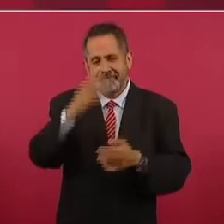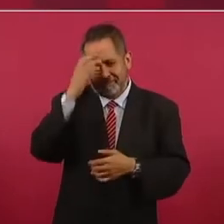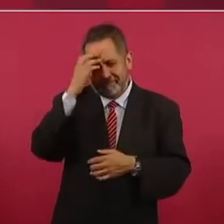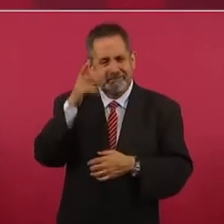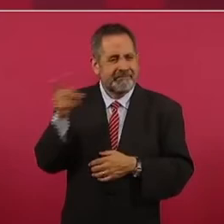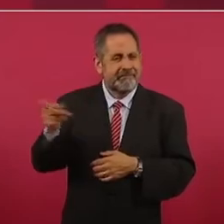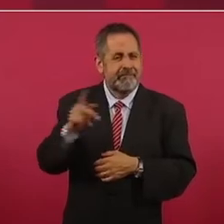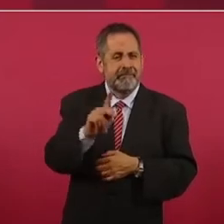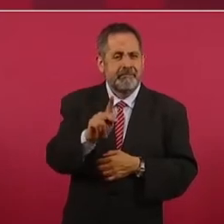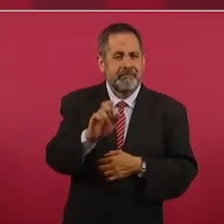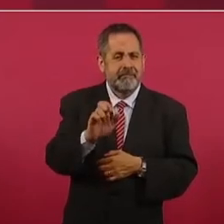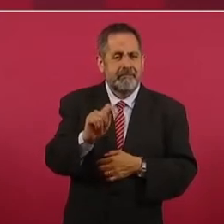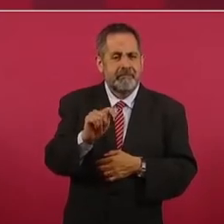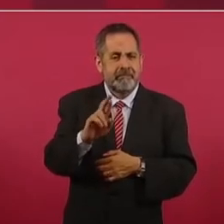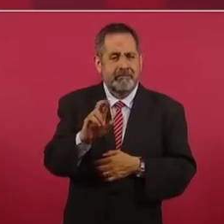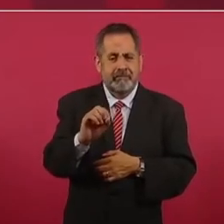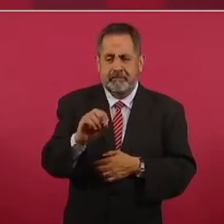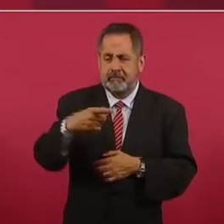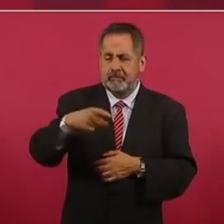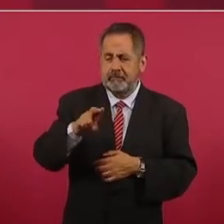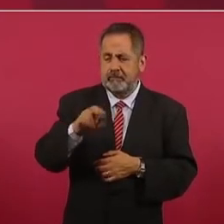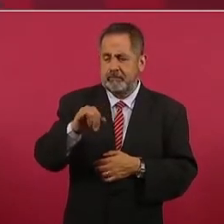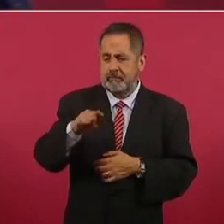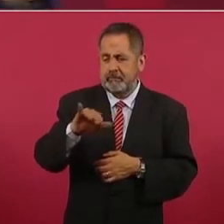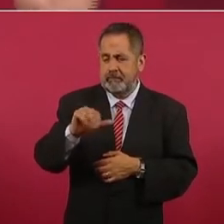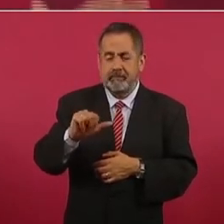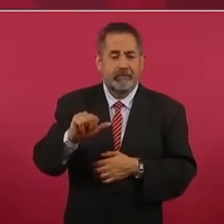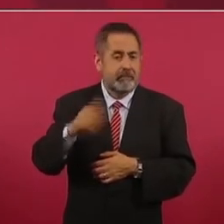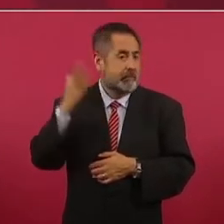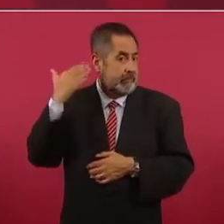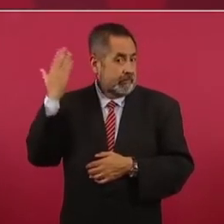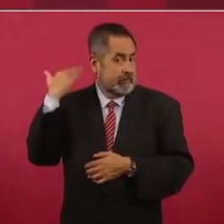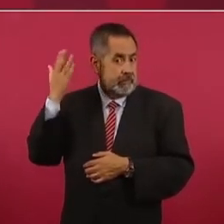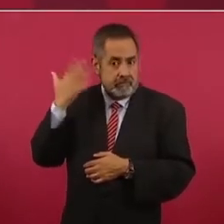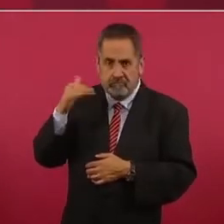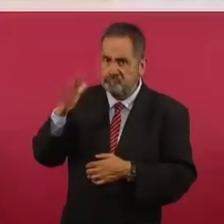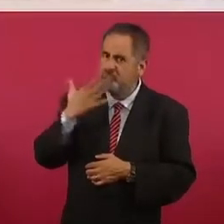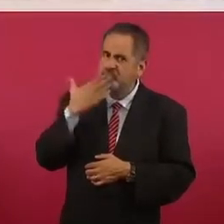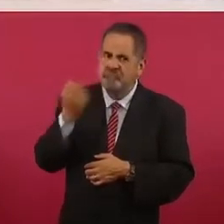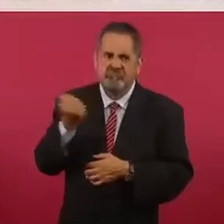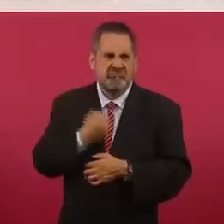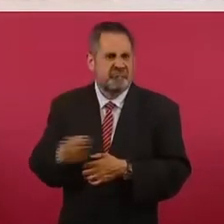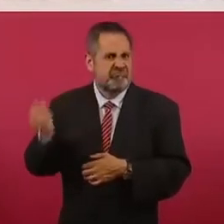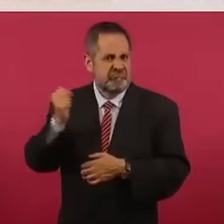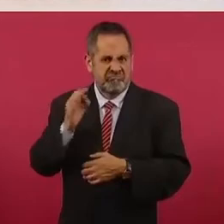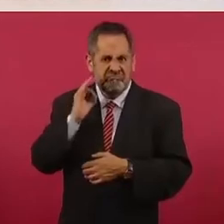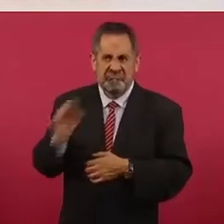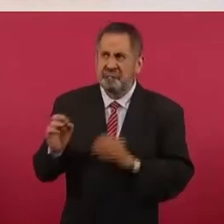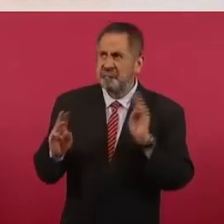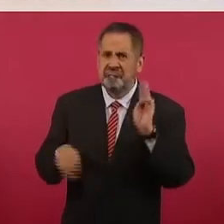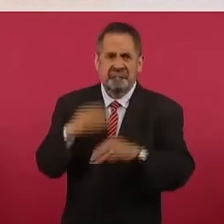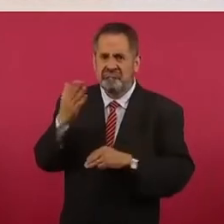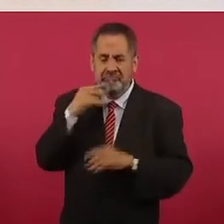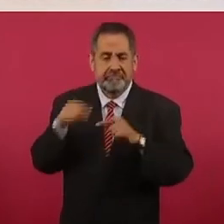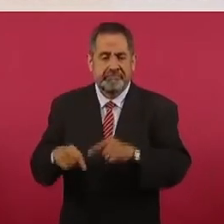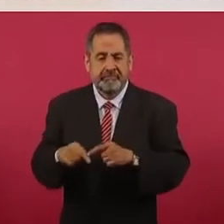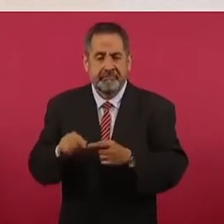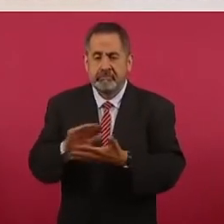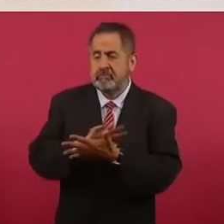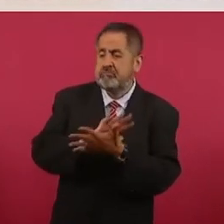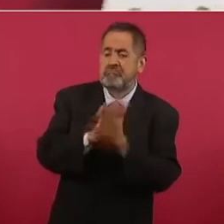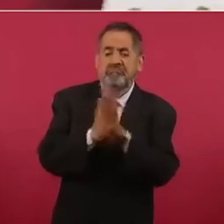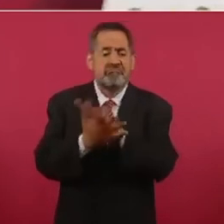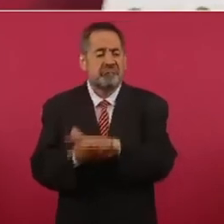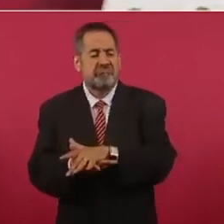petroquímica, que era de lo mejor que había en el mundo, y la convirtieron en